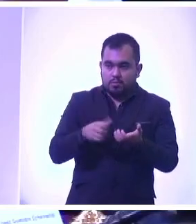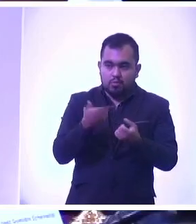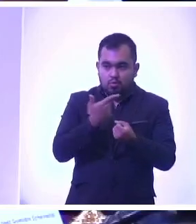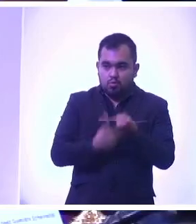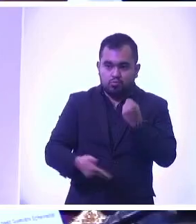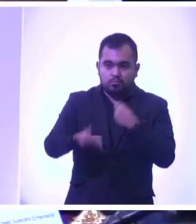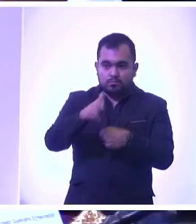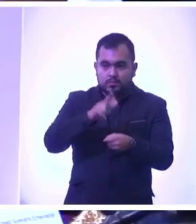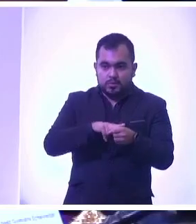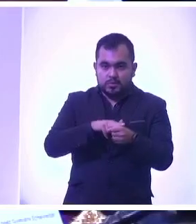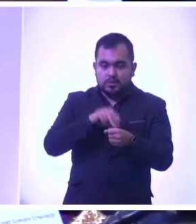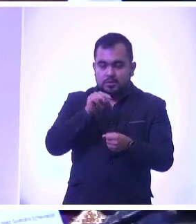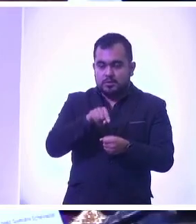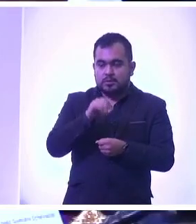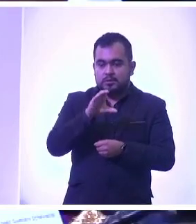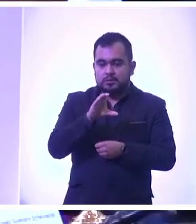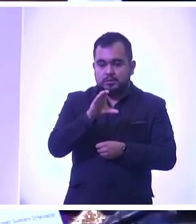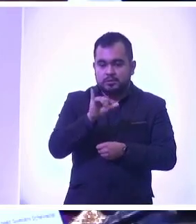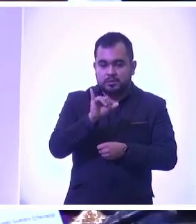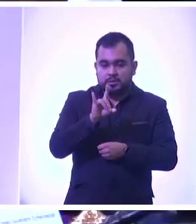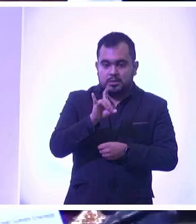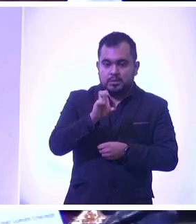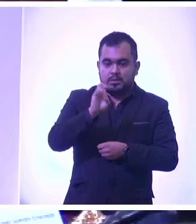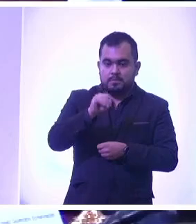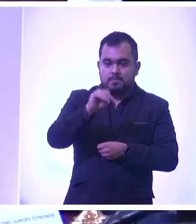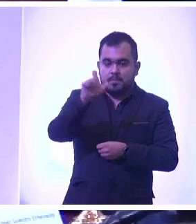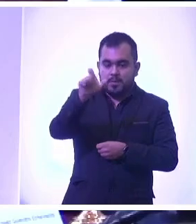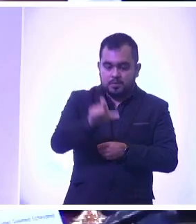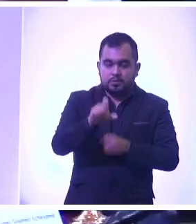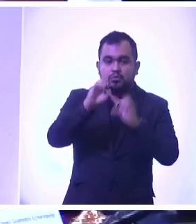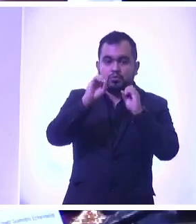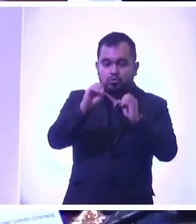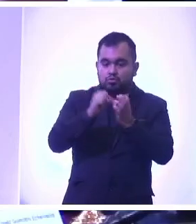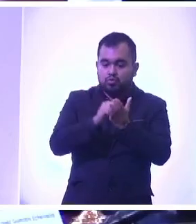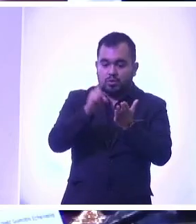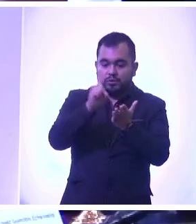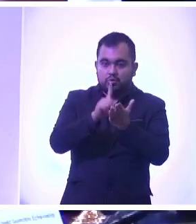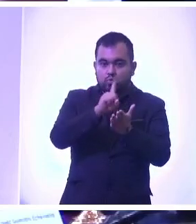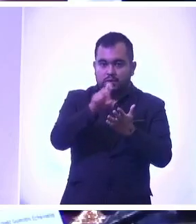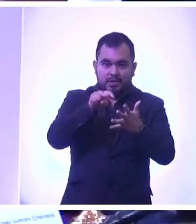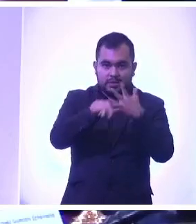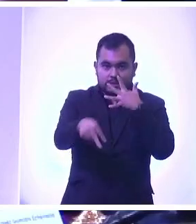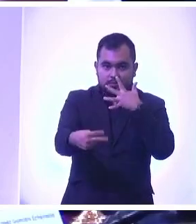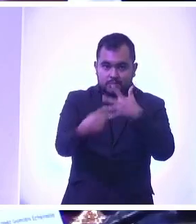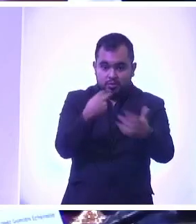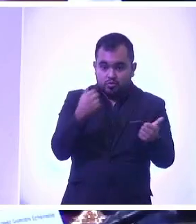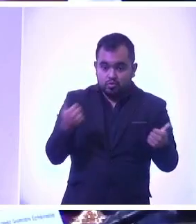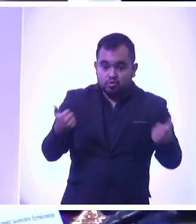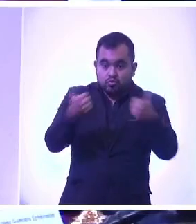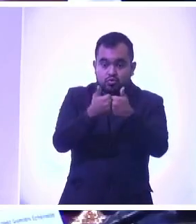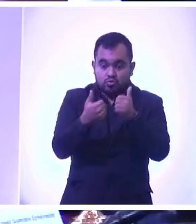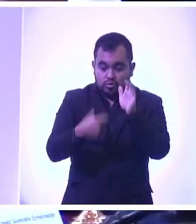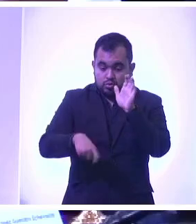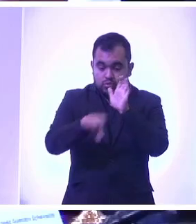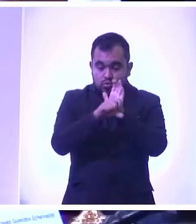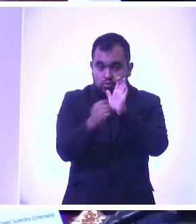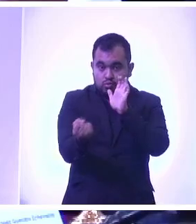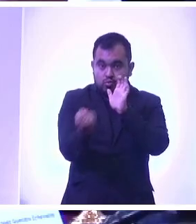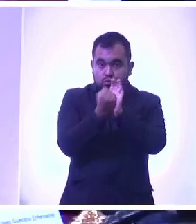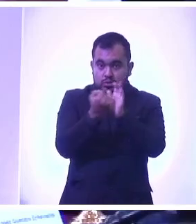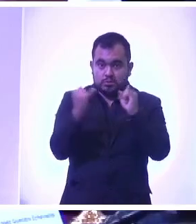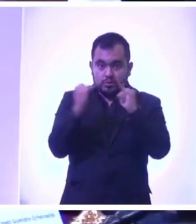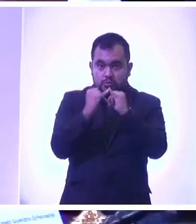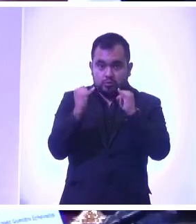que a través de un simex o de una solicitud de transparencia te pidan el logotipo de la institución no es necesario ni es correcto